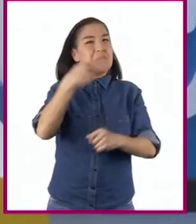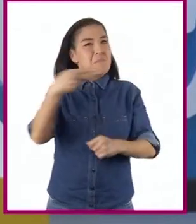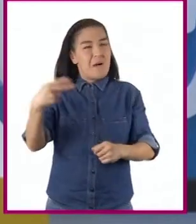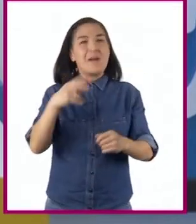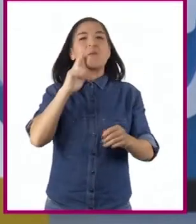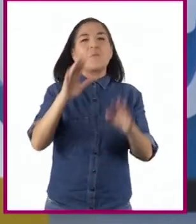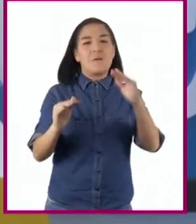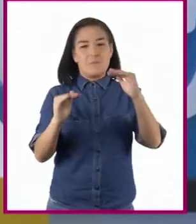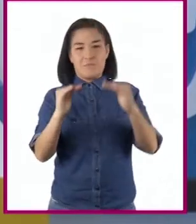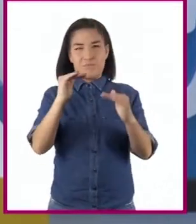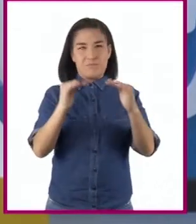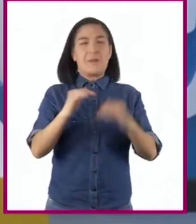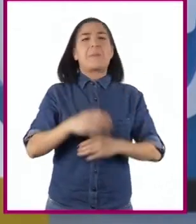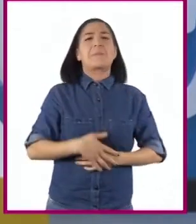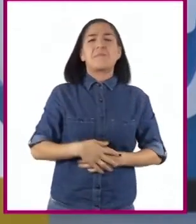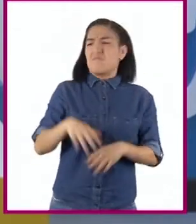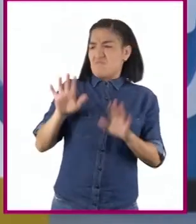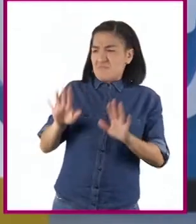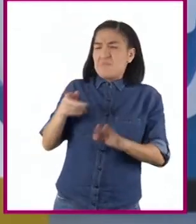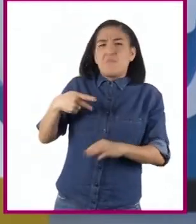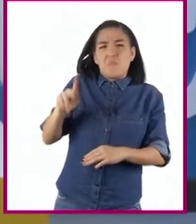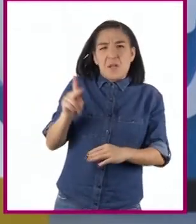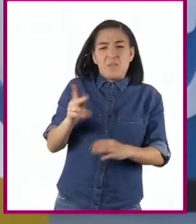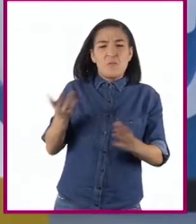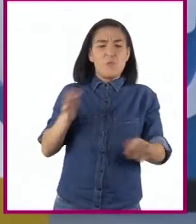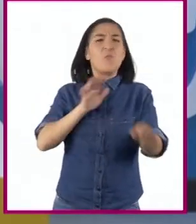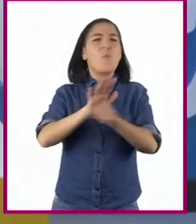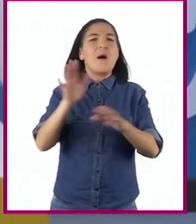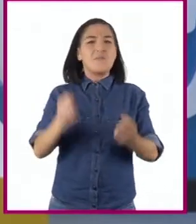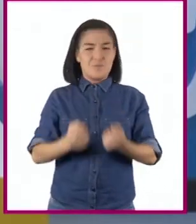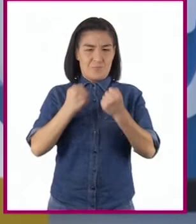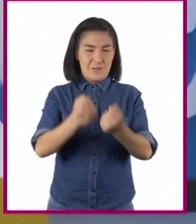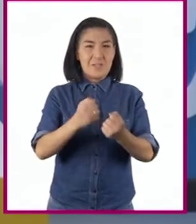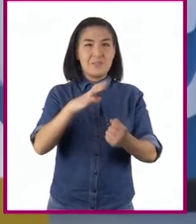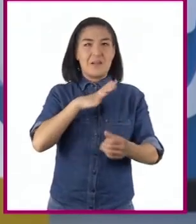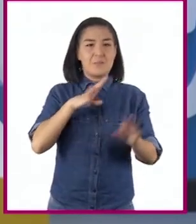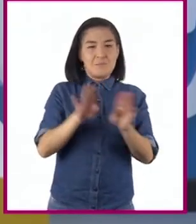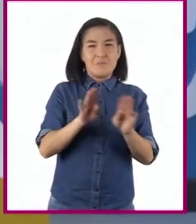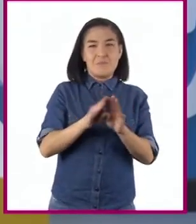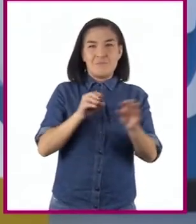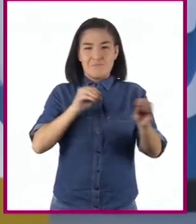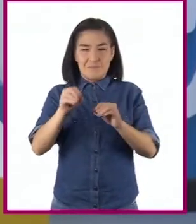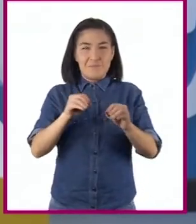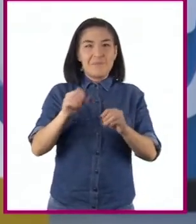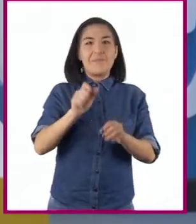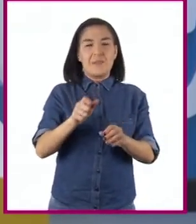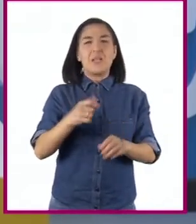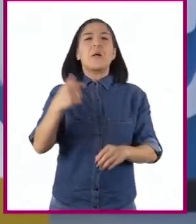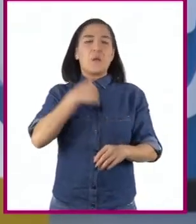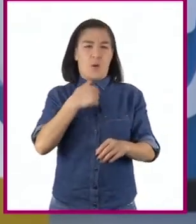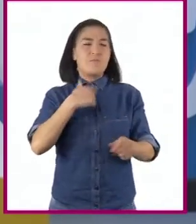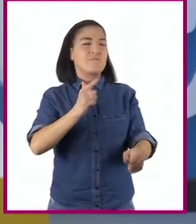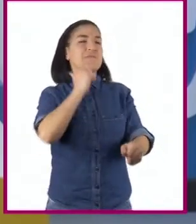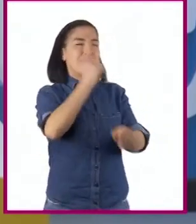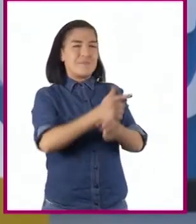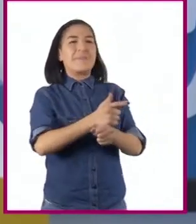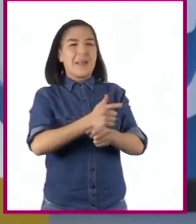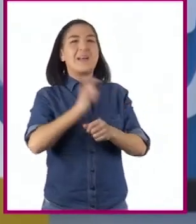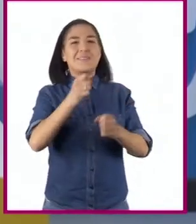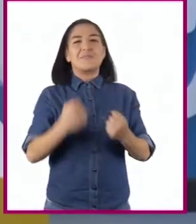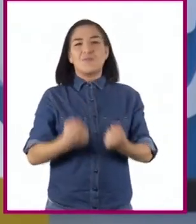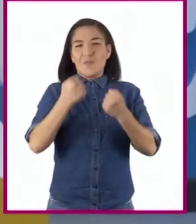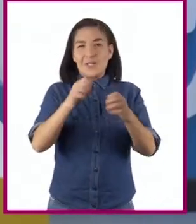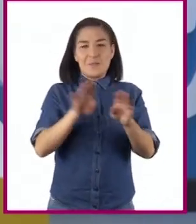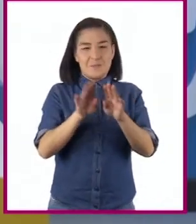sí. Pero ¿qué fuerzas son las que estaban actuando? Digo, puedo identificar que la fuerza